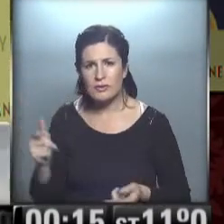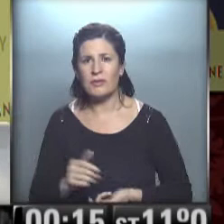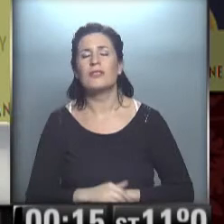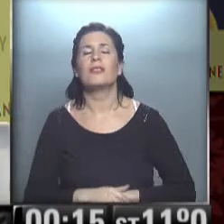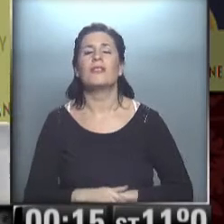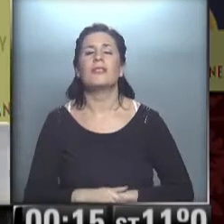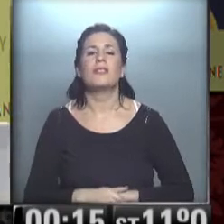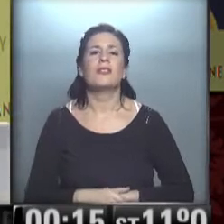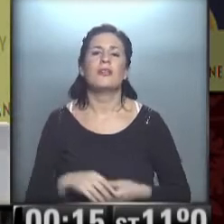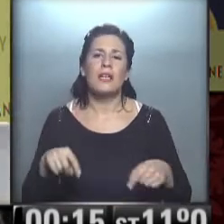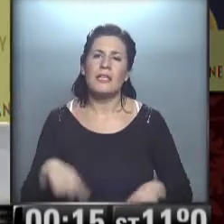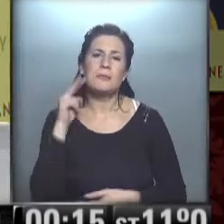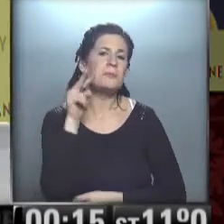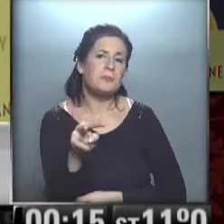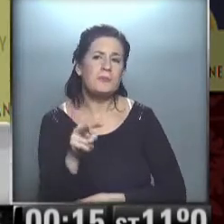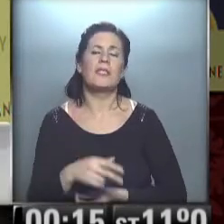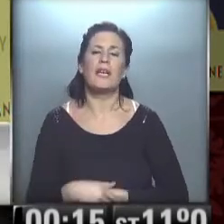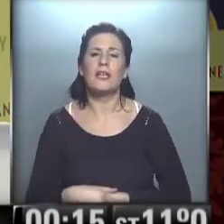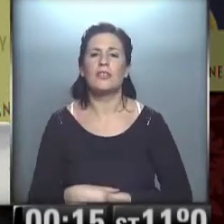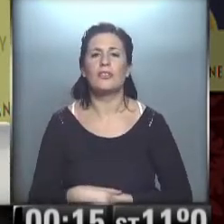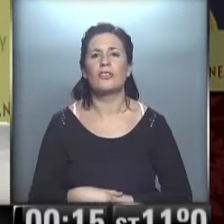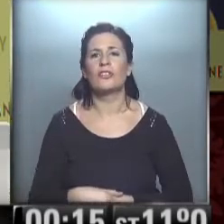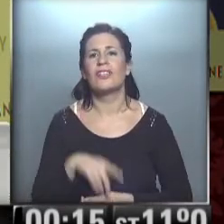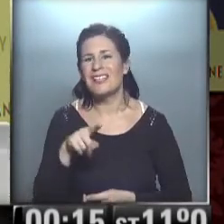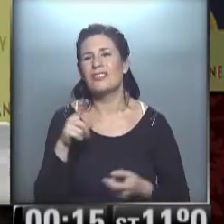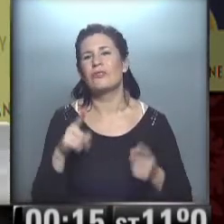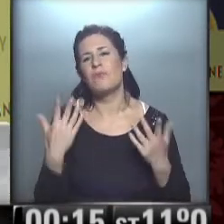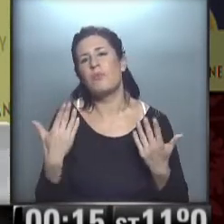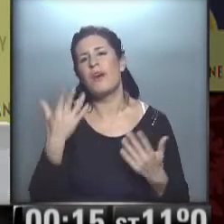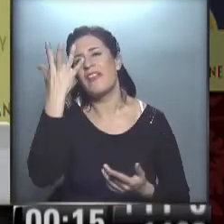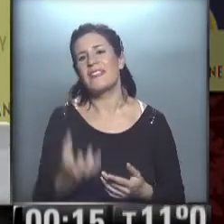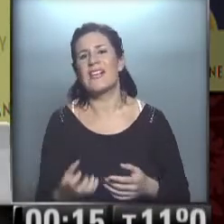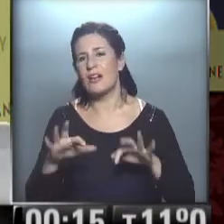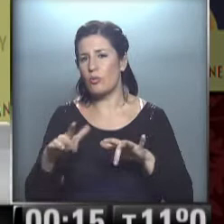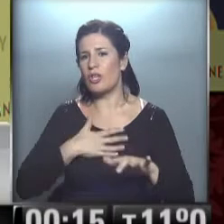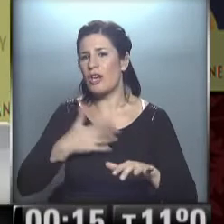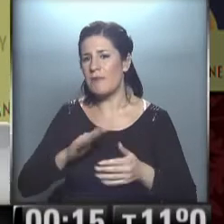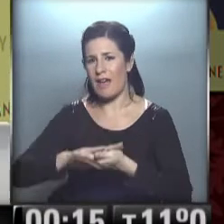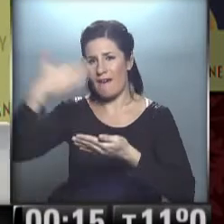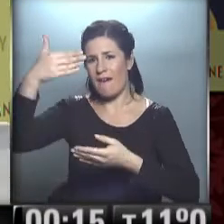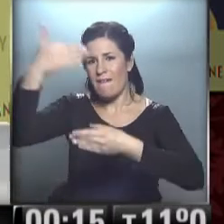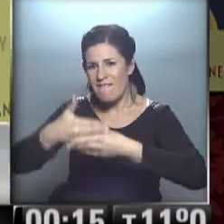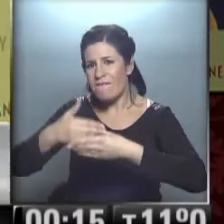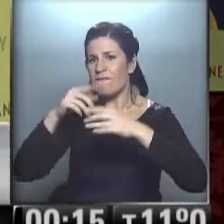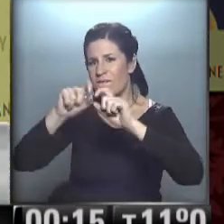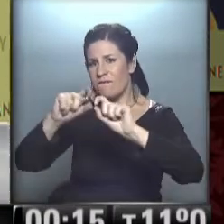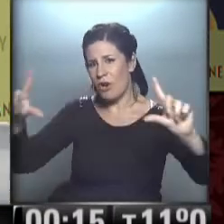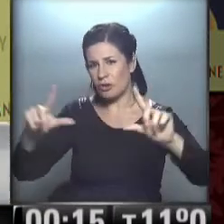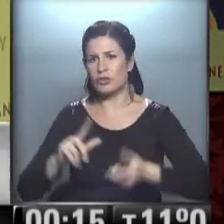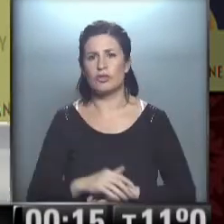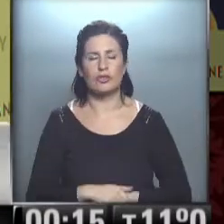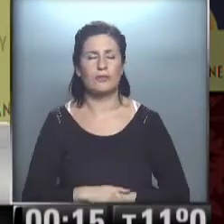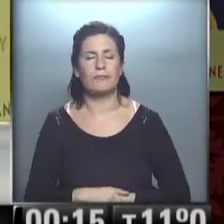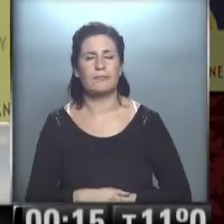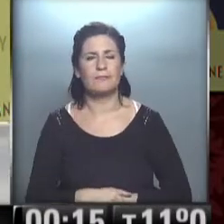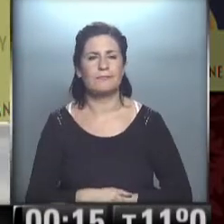el cuadro de goya bueno ahí lo tenéis como para fondo de pantalla esto es obra del propio rocambole que hace unos días lo subió fue